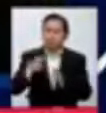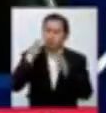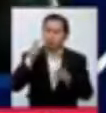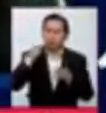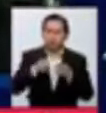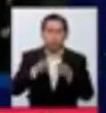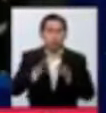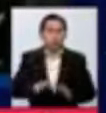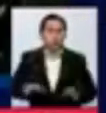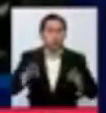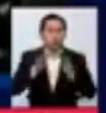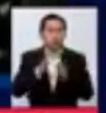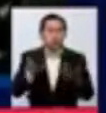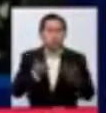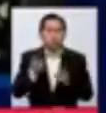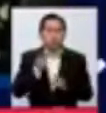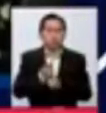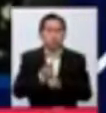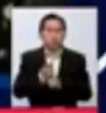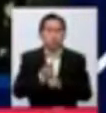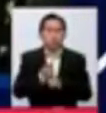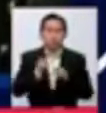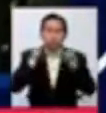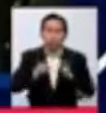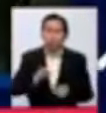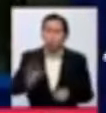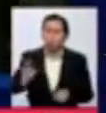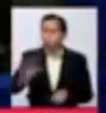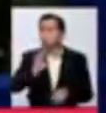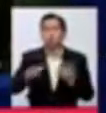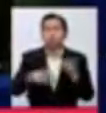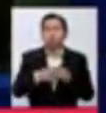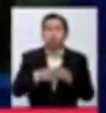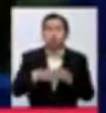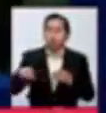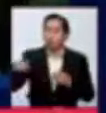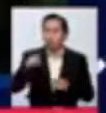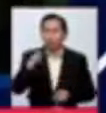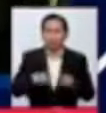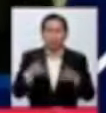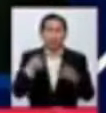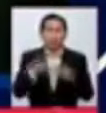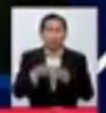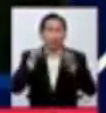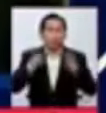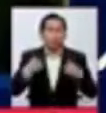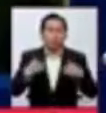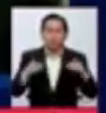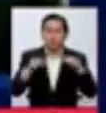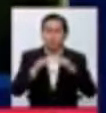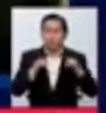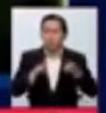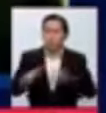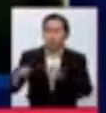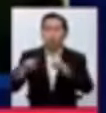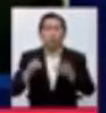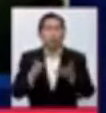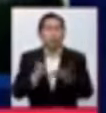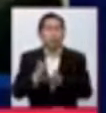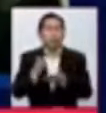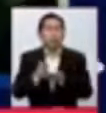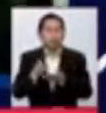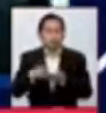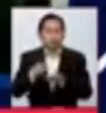estándares más altos, en este caso, la posibilidad de que toda la población penitenciaria pueda acceder en igualdad de derechos a